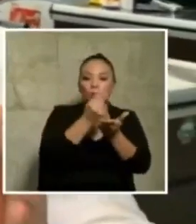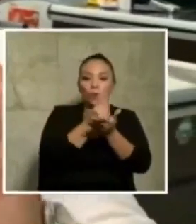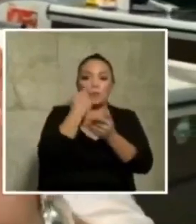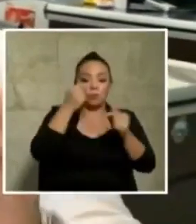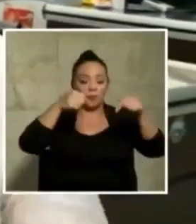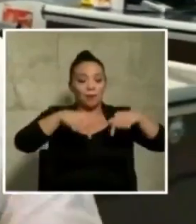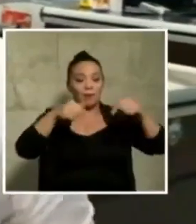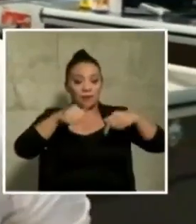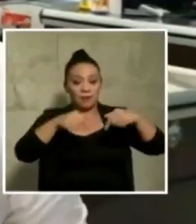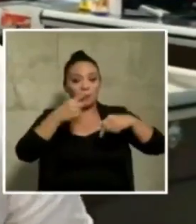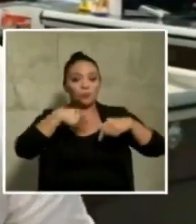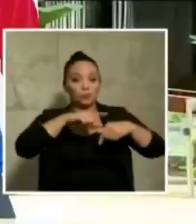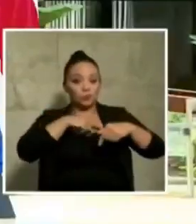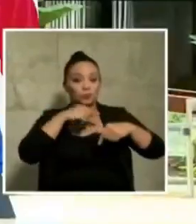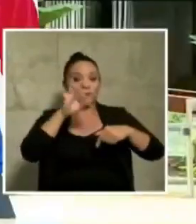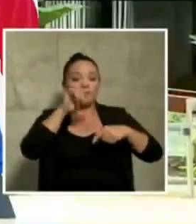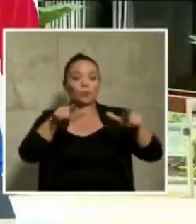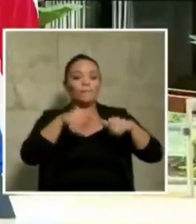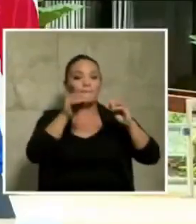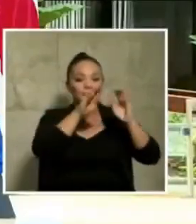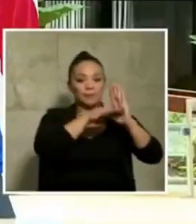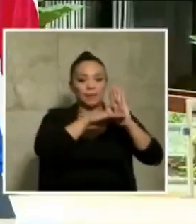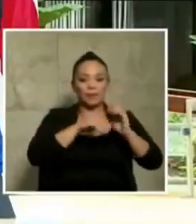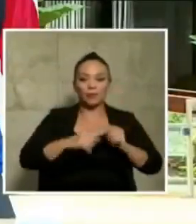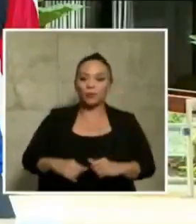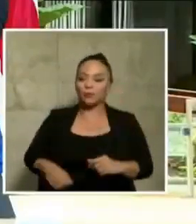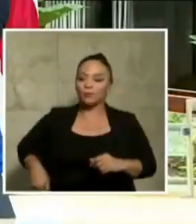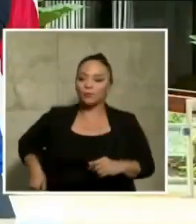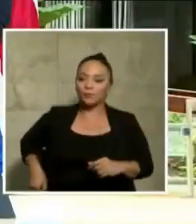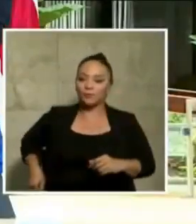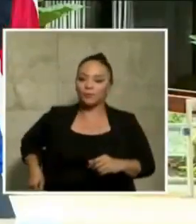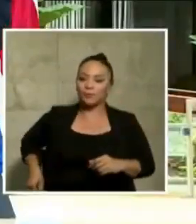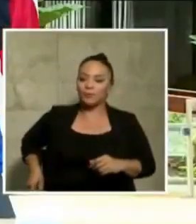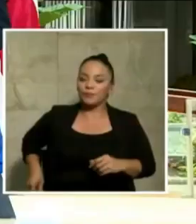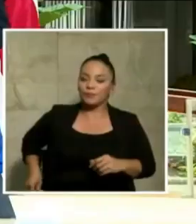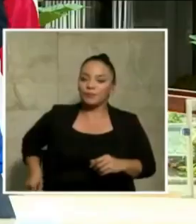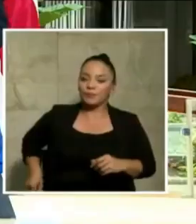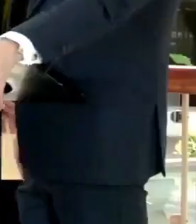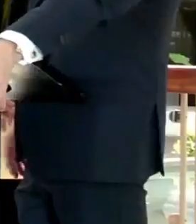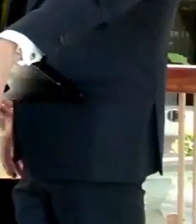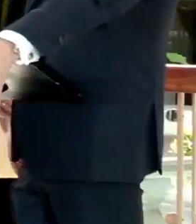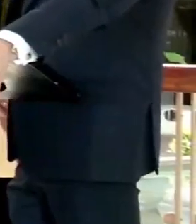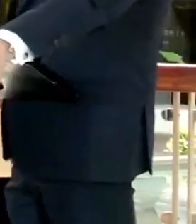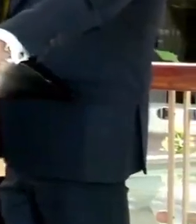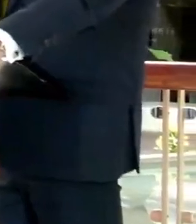de los lugares más baratos. Pucha, pero perdón por la palabra pucha.